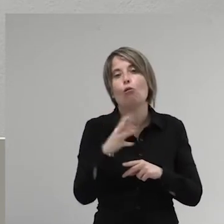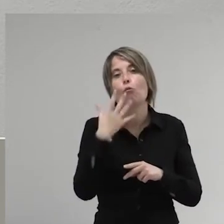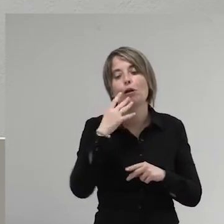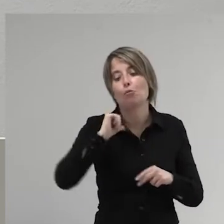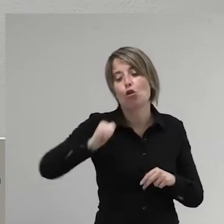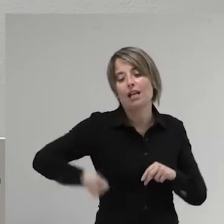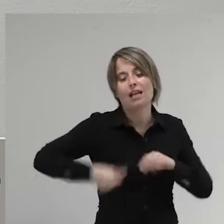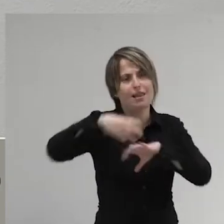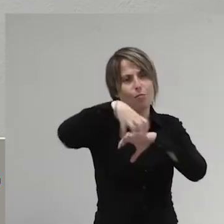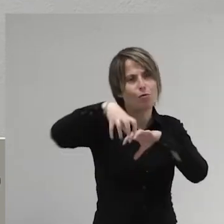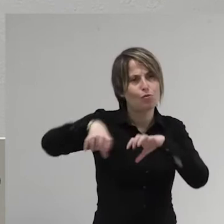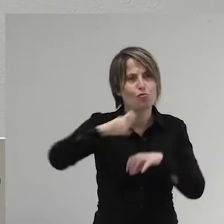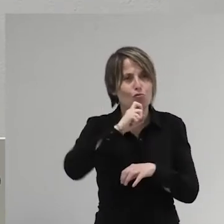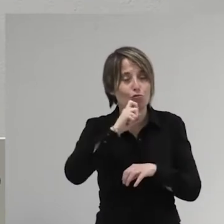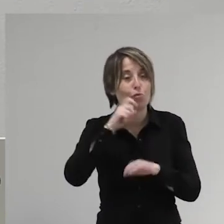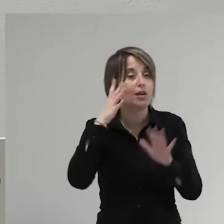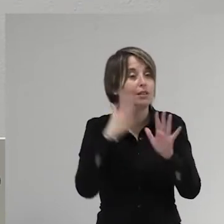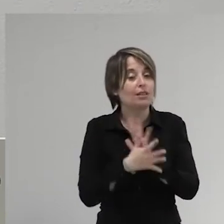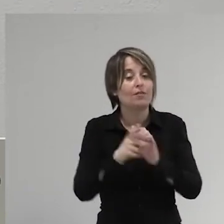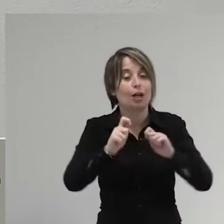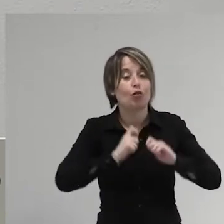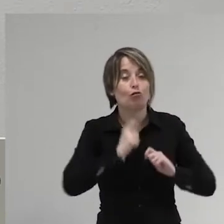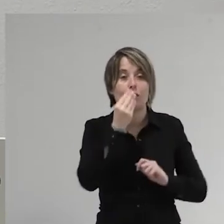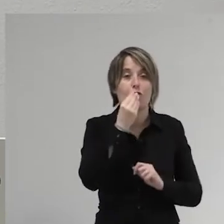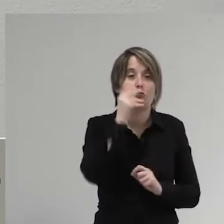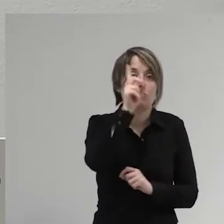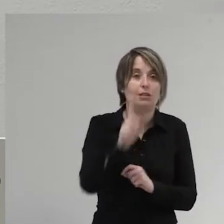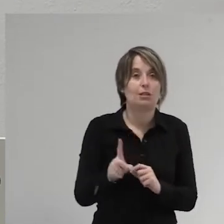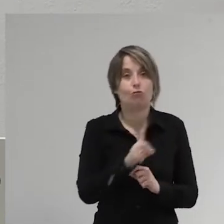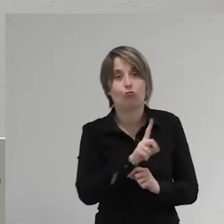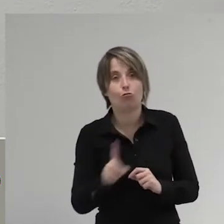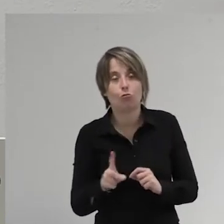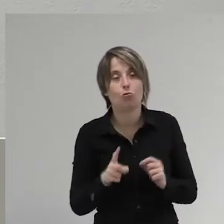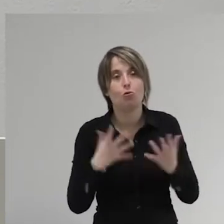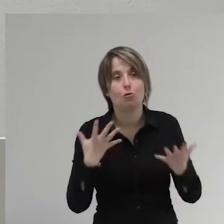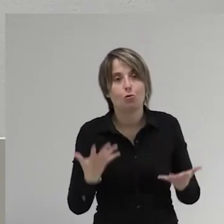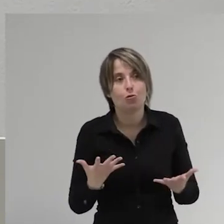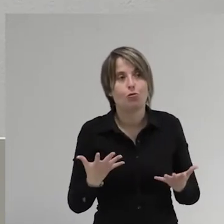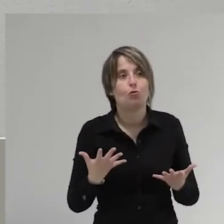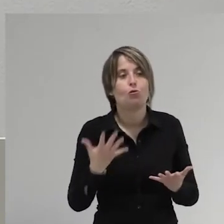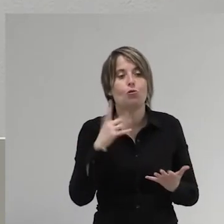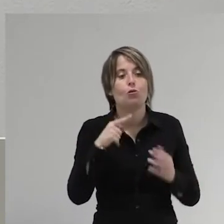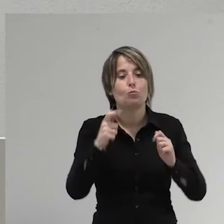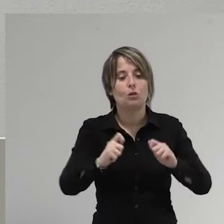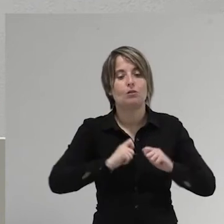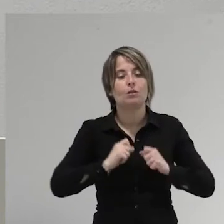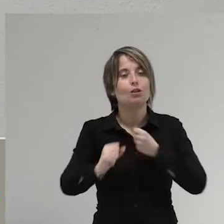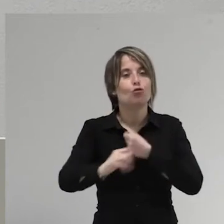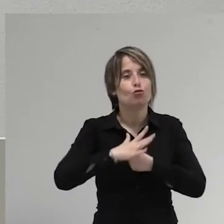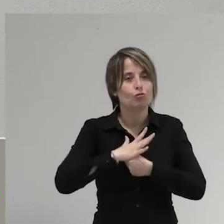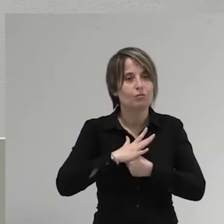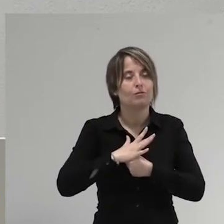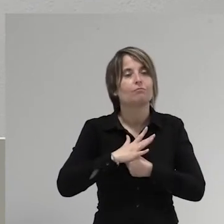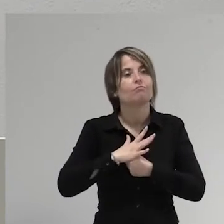de la riqueza, que es en realidad lo que nos pone el pan encima de la mesa o no, o lo que condiciona, en realidad, muchas veces lo